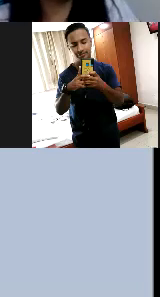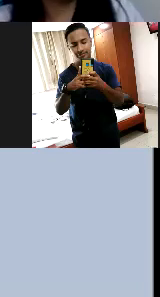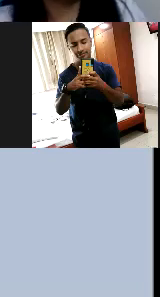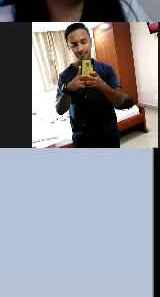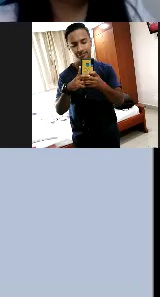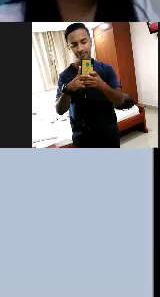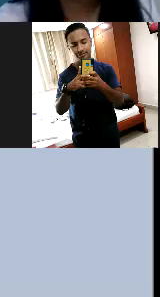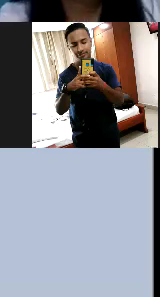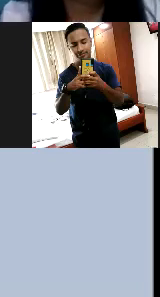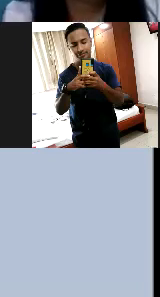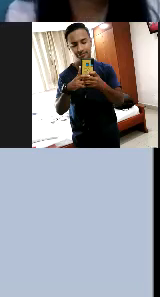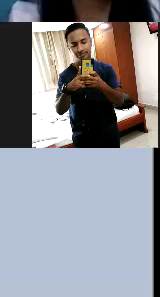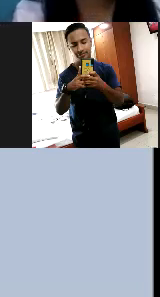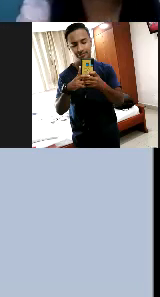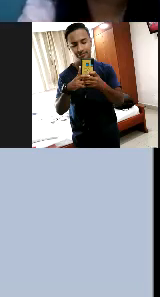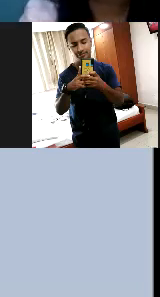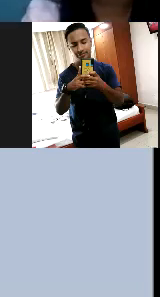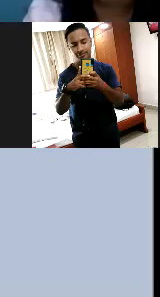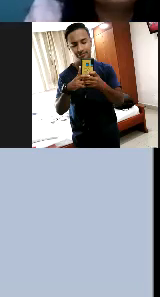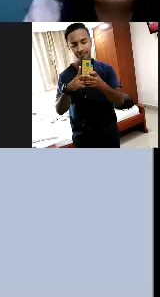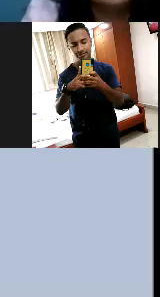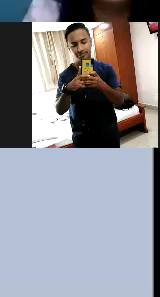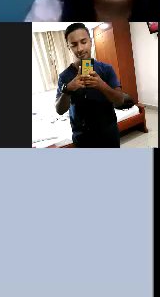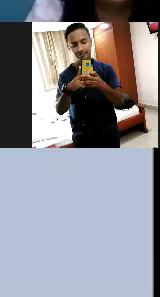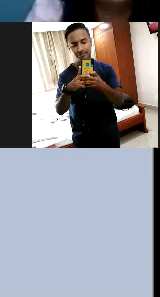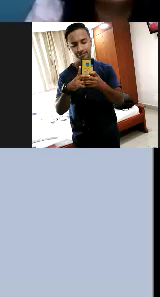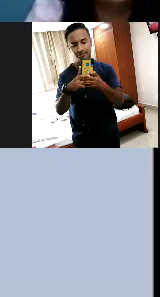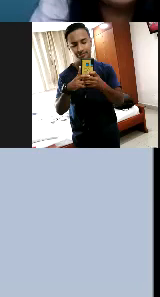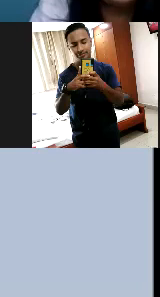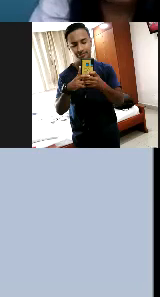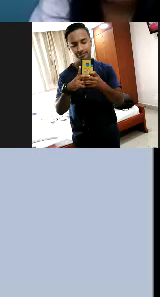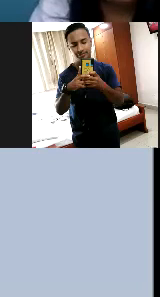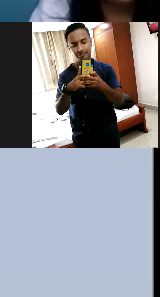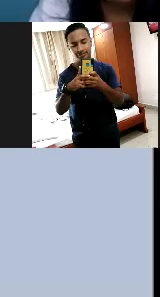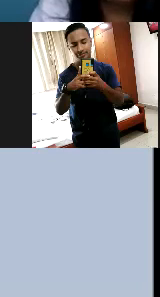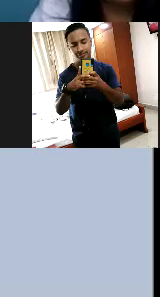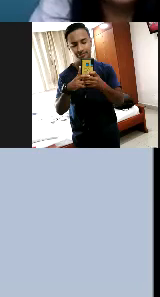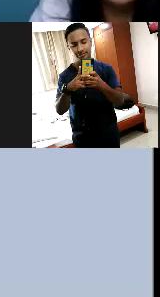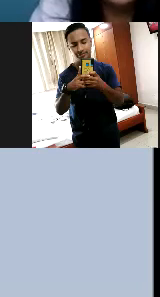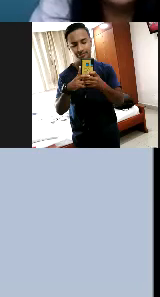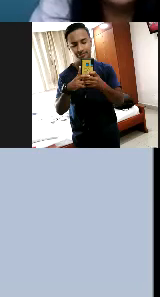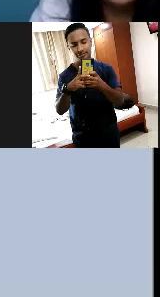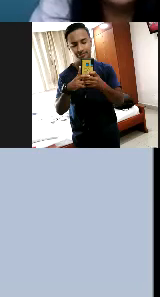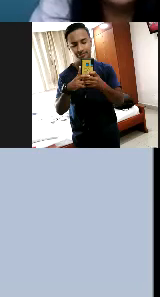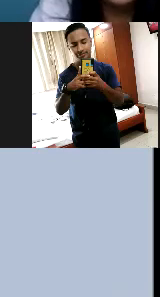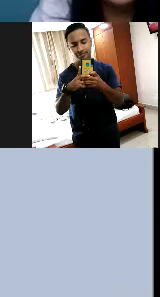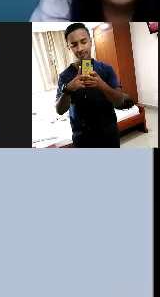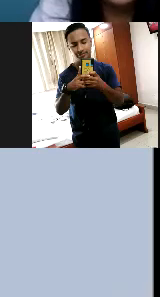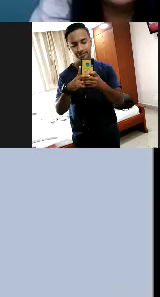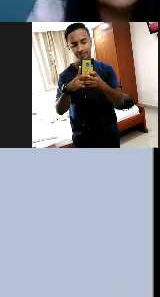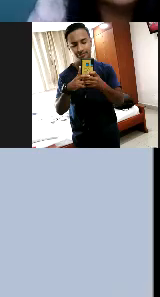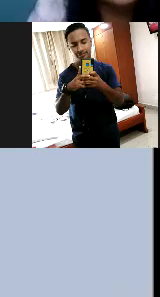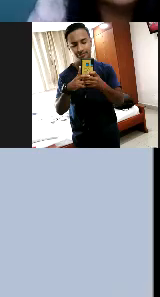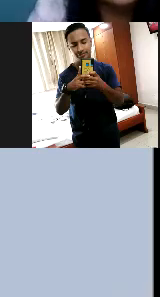del paciente. Entonces, como el paciente está con demasiado líquido, no va a tener su